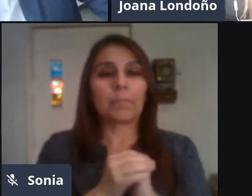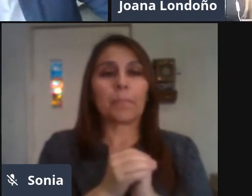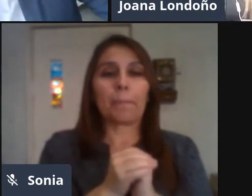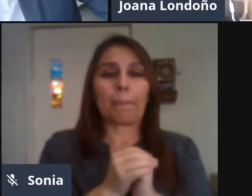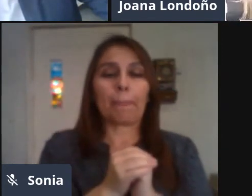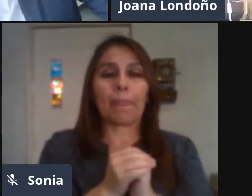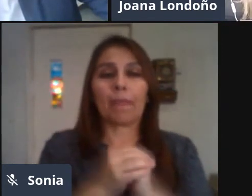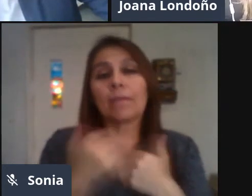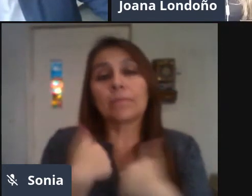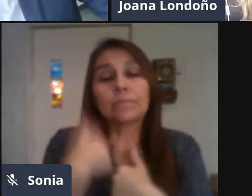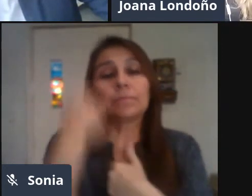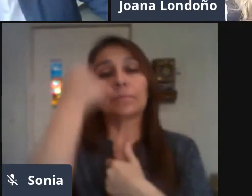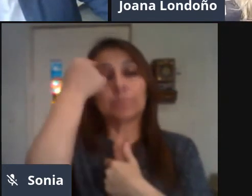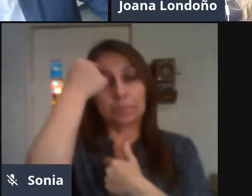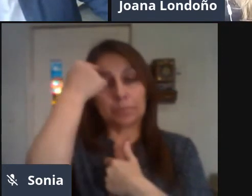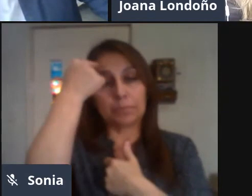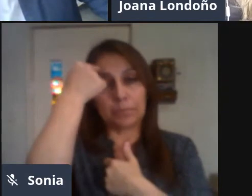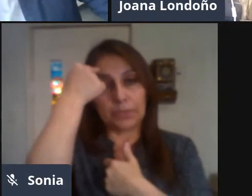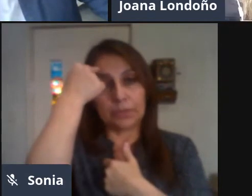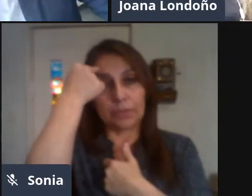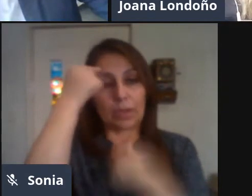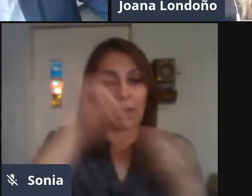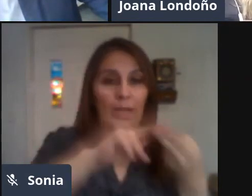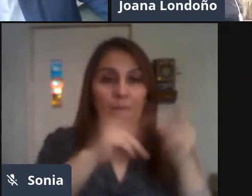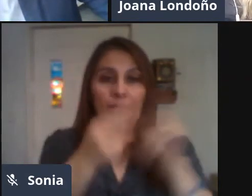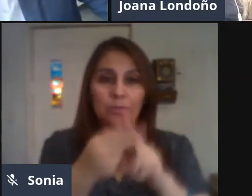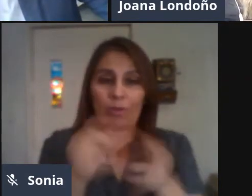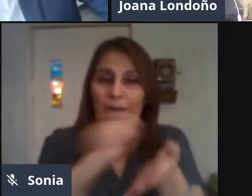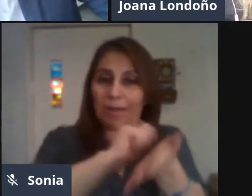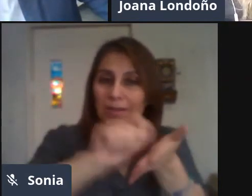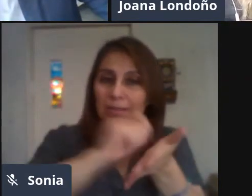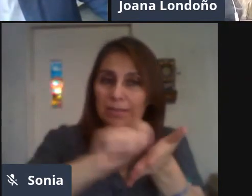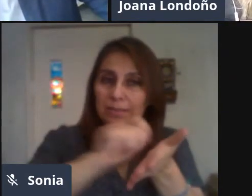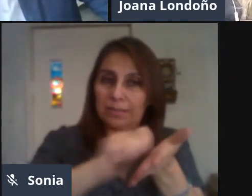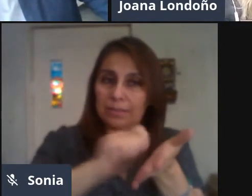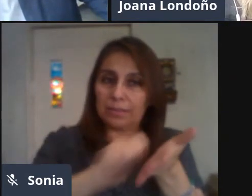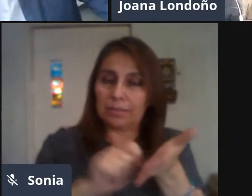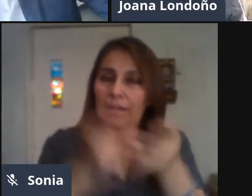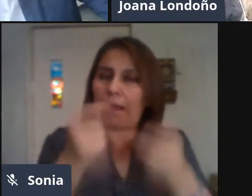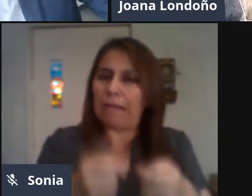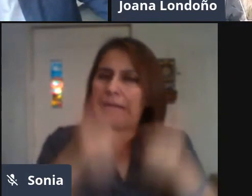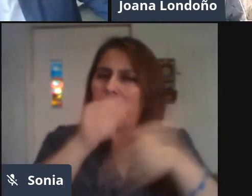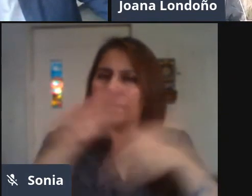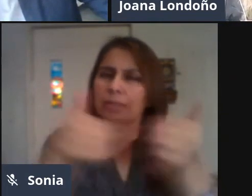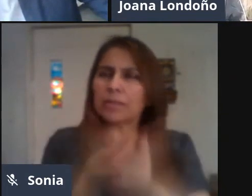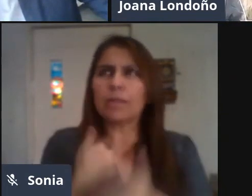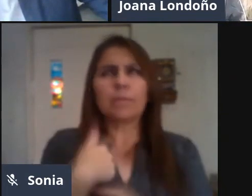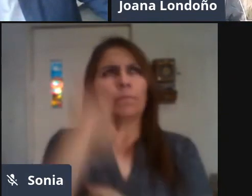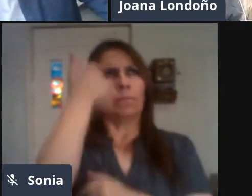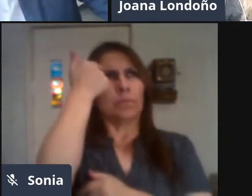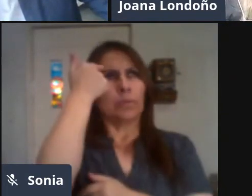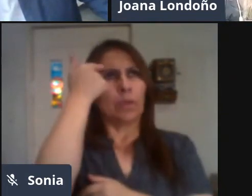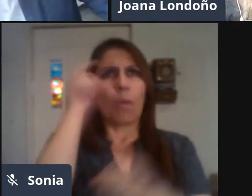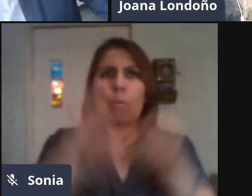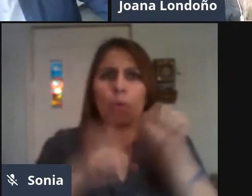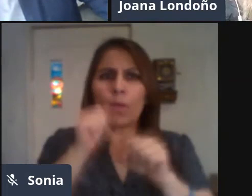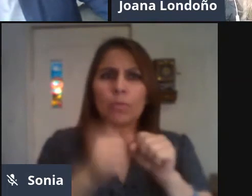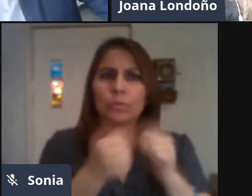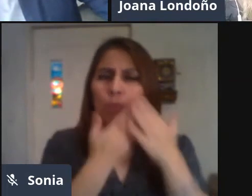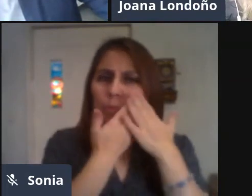en términos escriturales yo creo que a casi todos se nos ocurrió que podríamos llevar un diario de